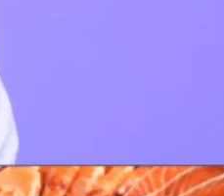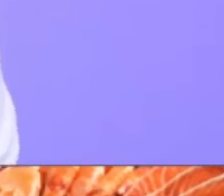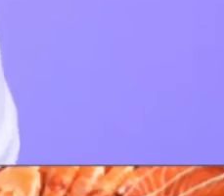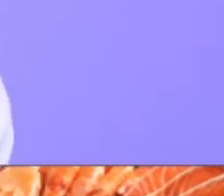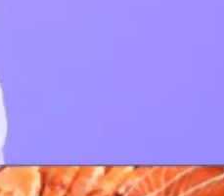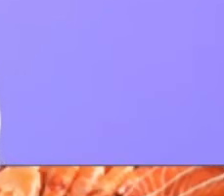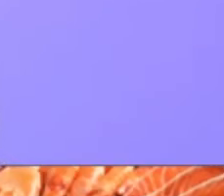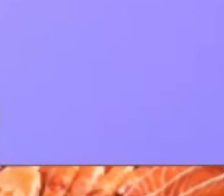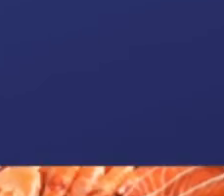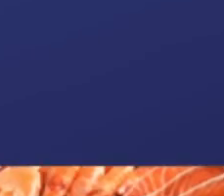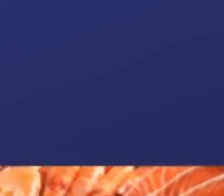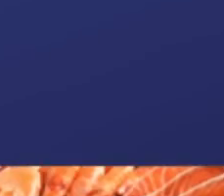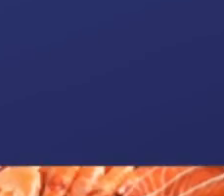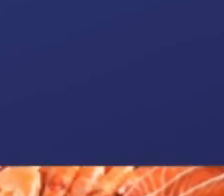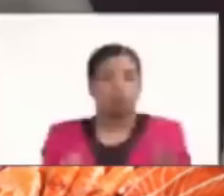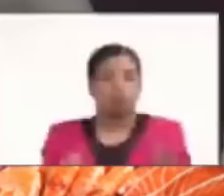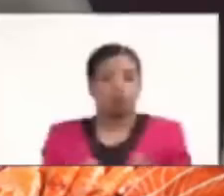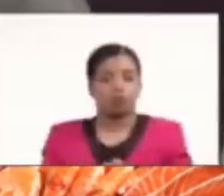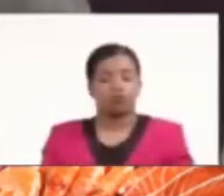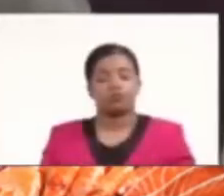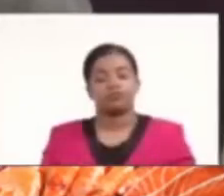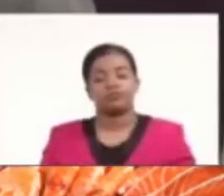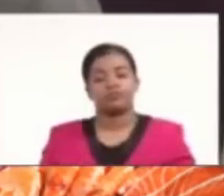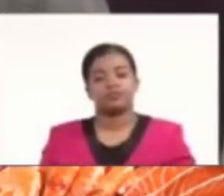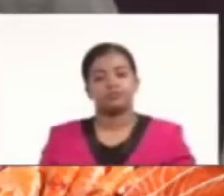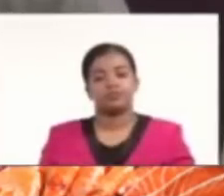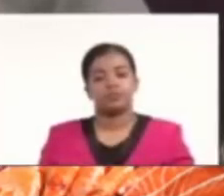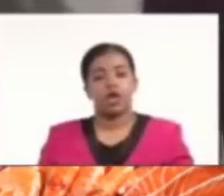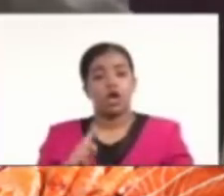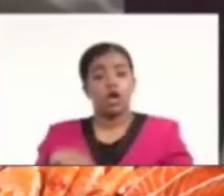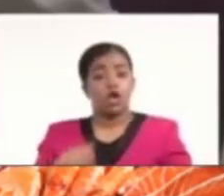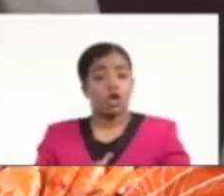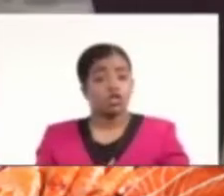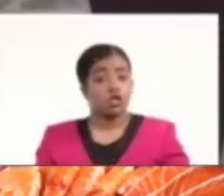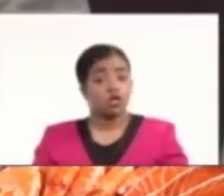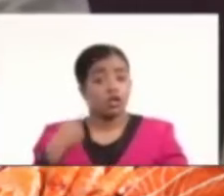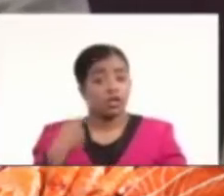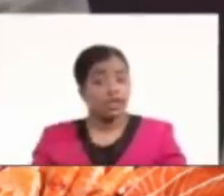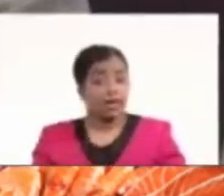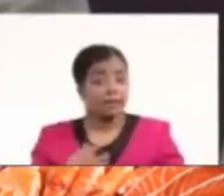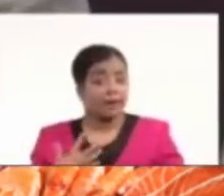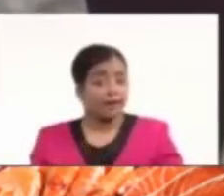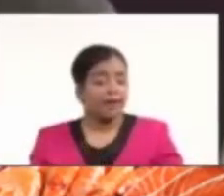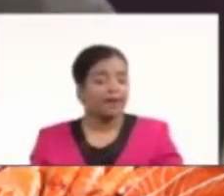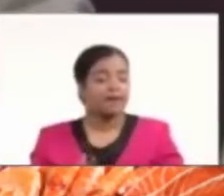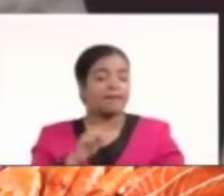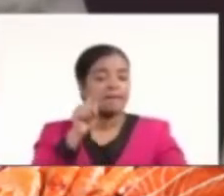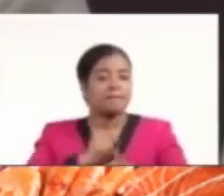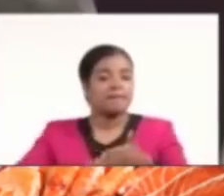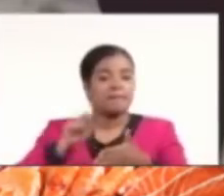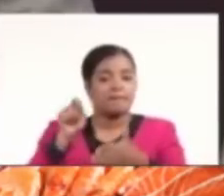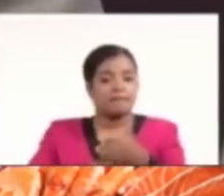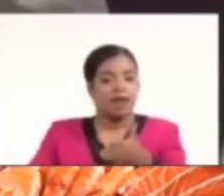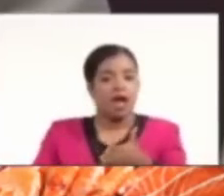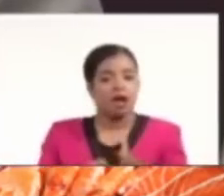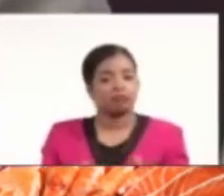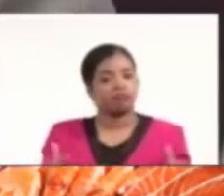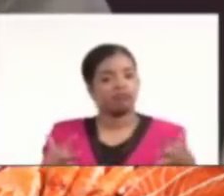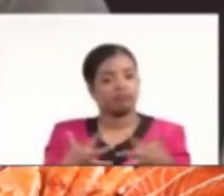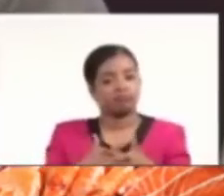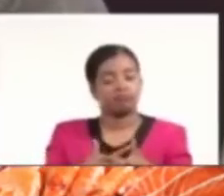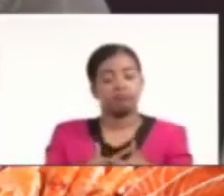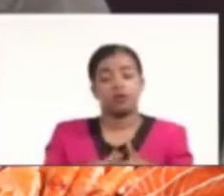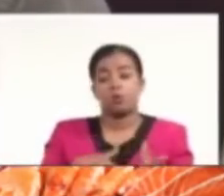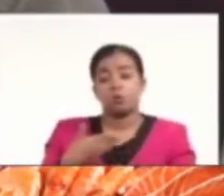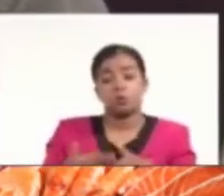o bloqueado. Vamos a ver cómo andaba. Convocatoria de esta reunión, a cómo ustedes estrategia la materializan para que incluso en condiciones de